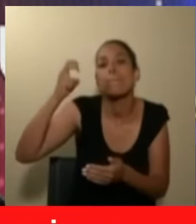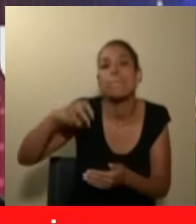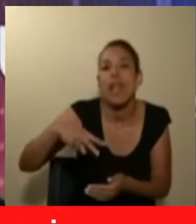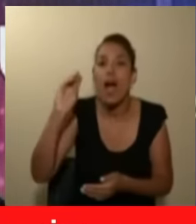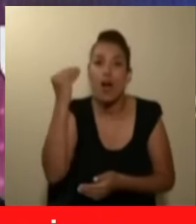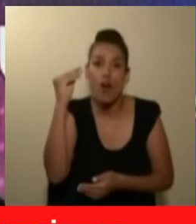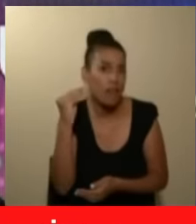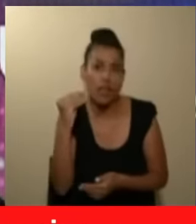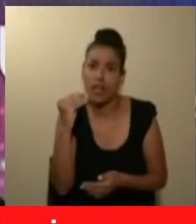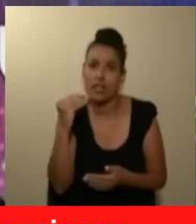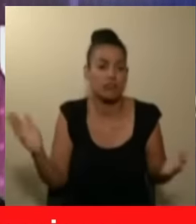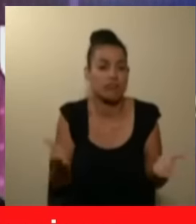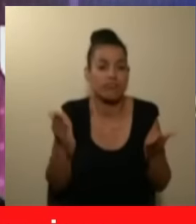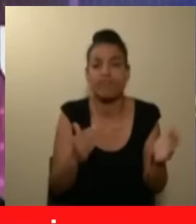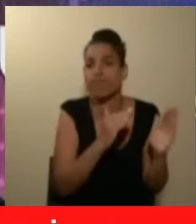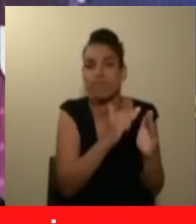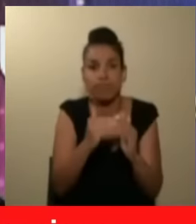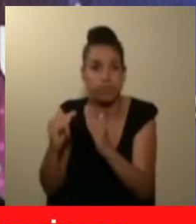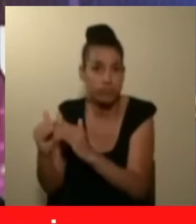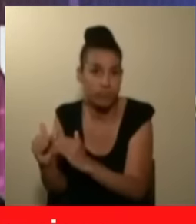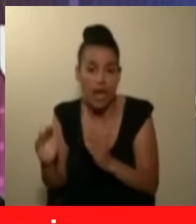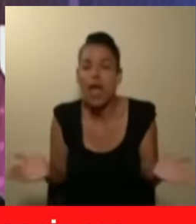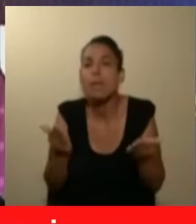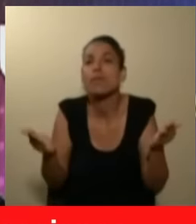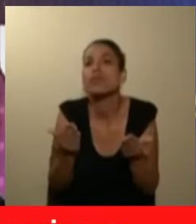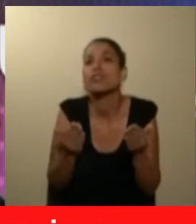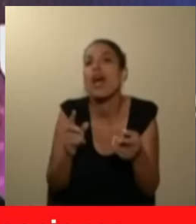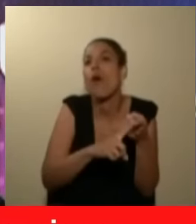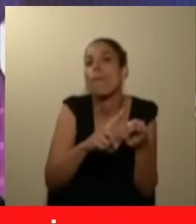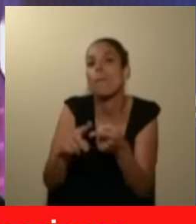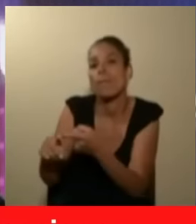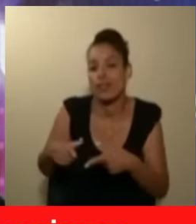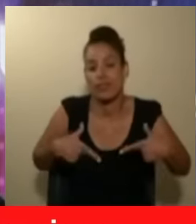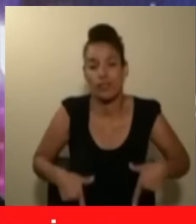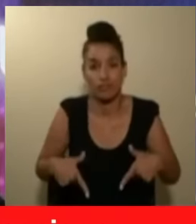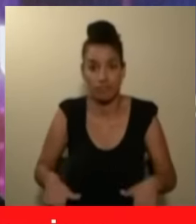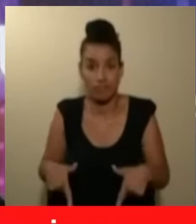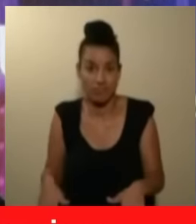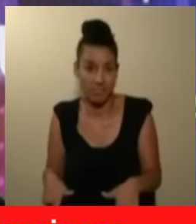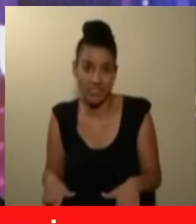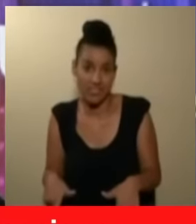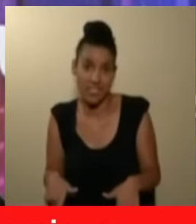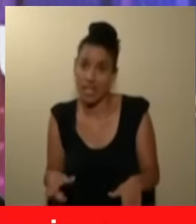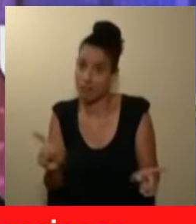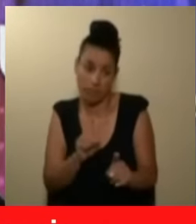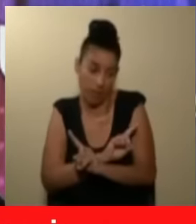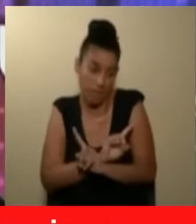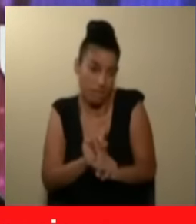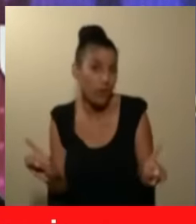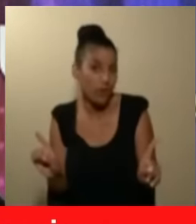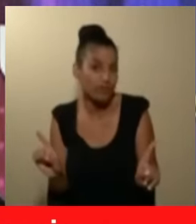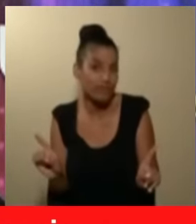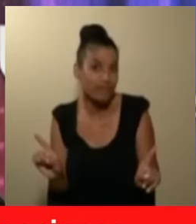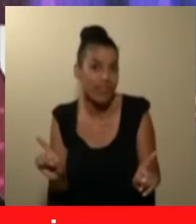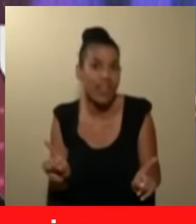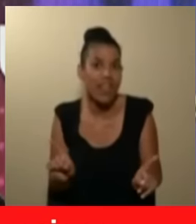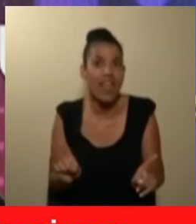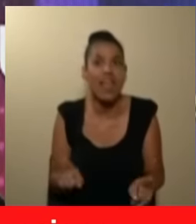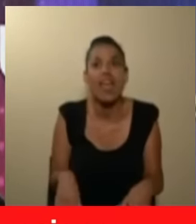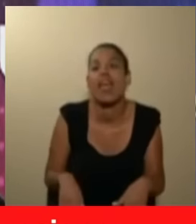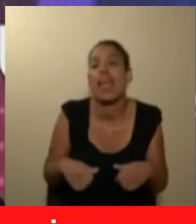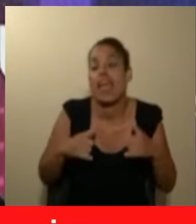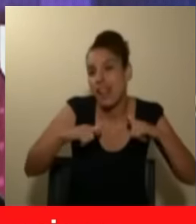no impulsa los convenios con las intendencias, intendencias de todos los colores. En la campaña